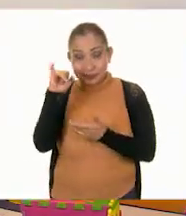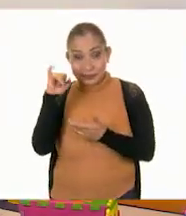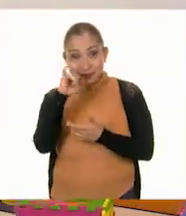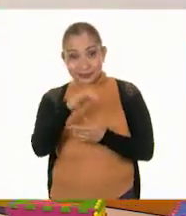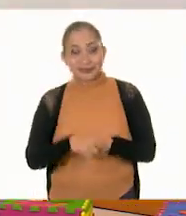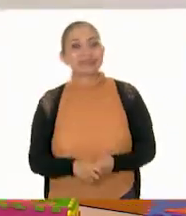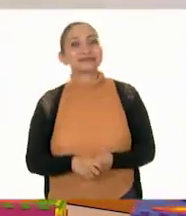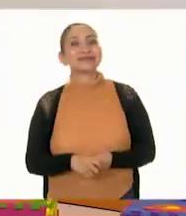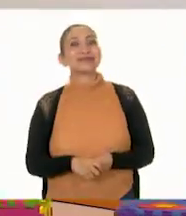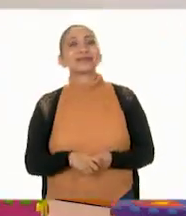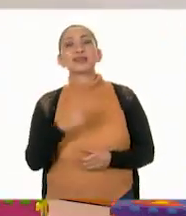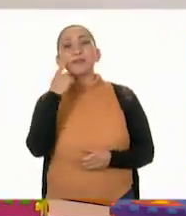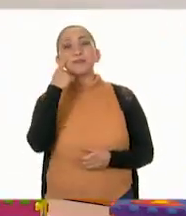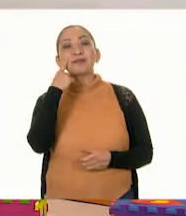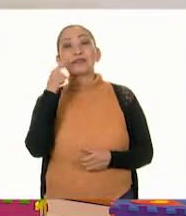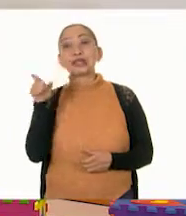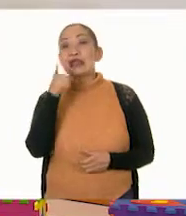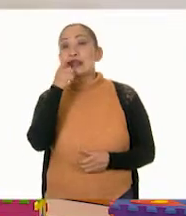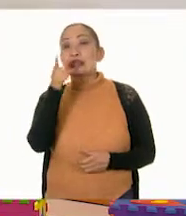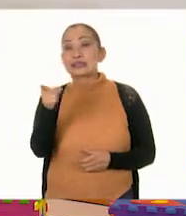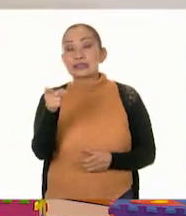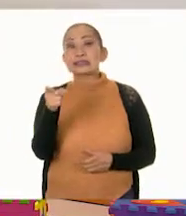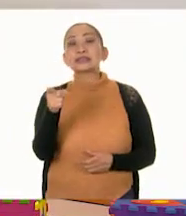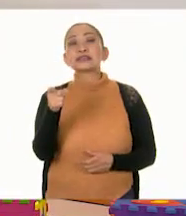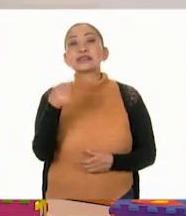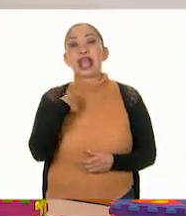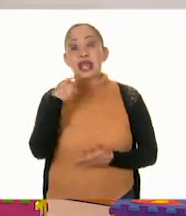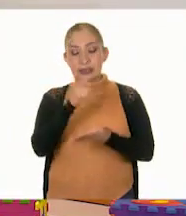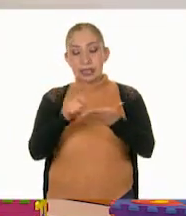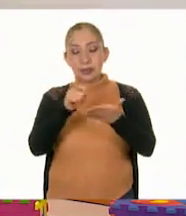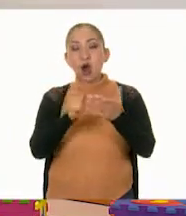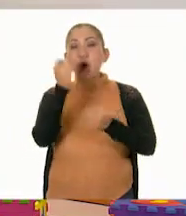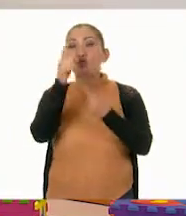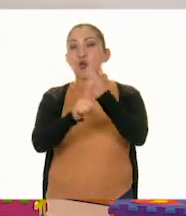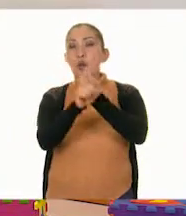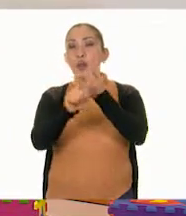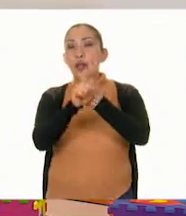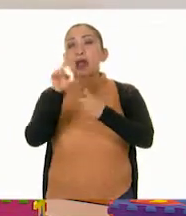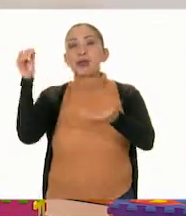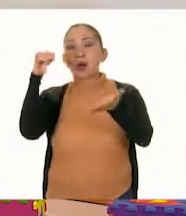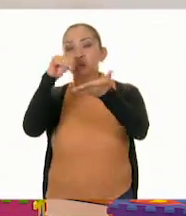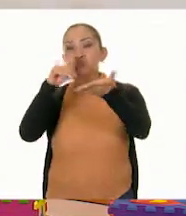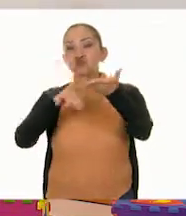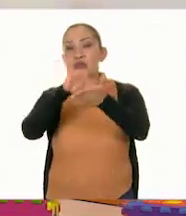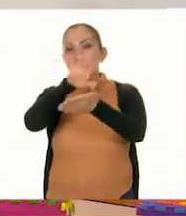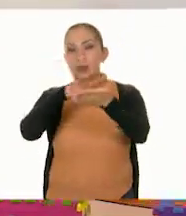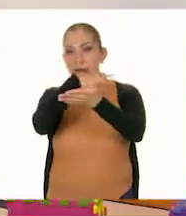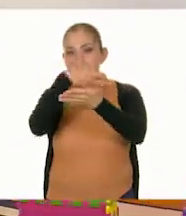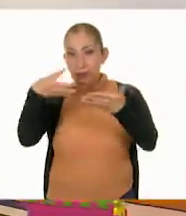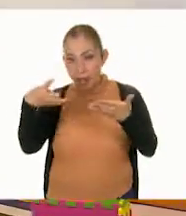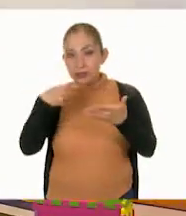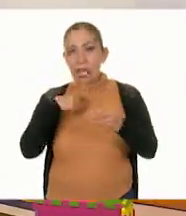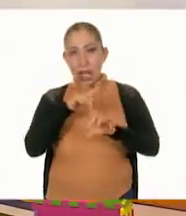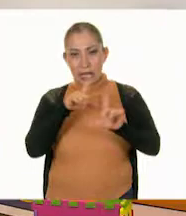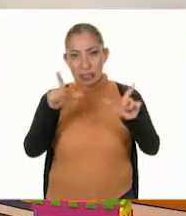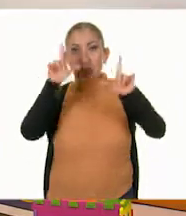Ok, bien, ella dice que nos escribió algunos problemas y que los puso en una tabla. Yo ya tengo lista la lámina, porque obviamente